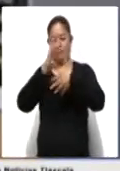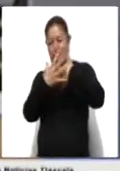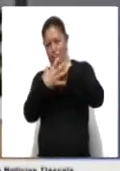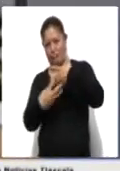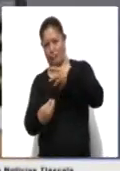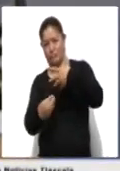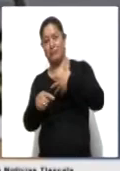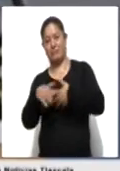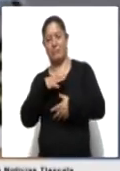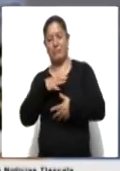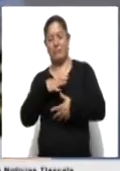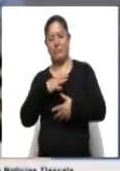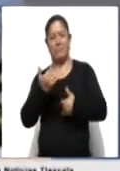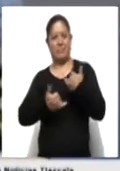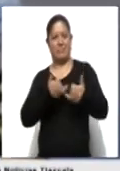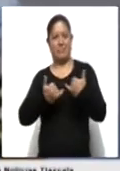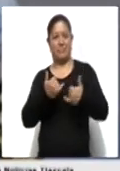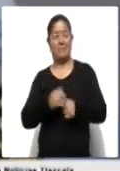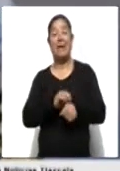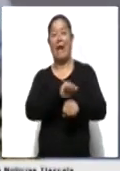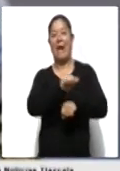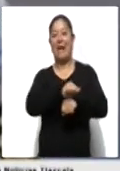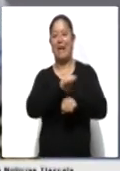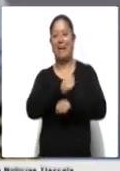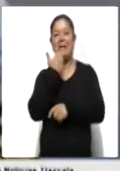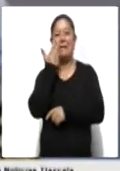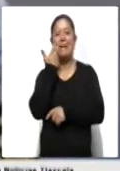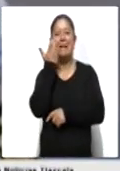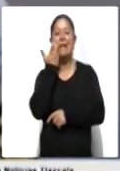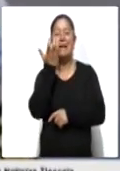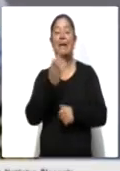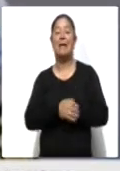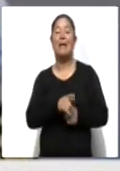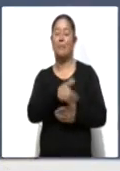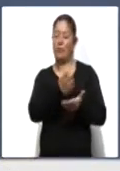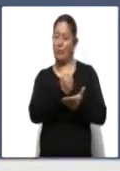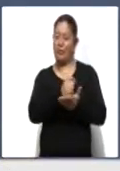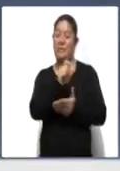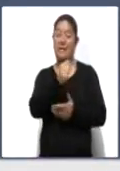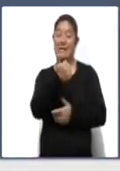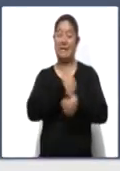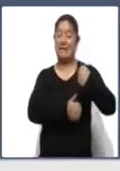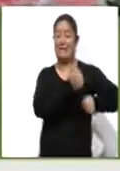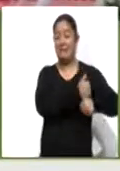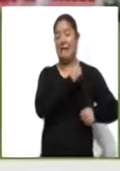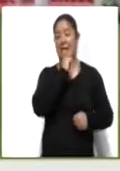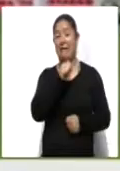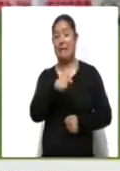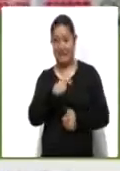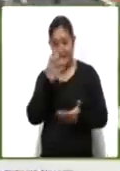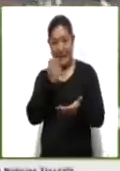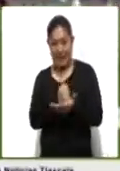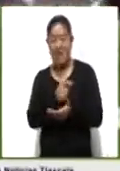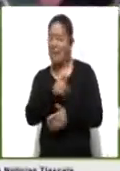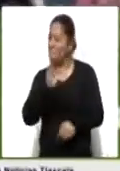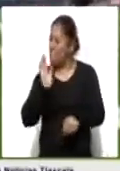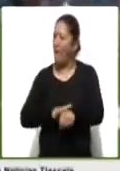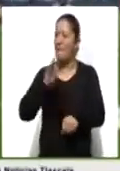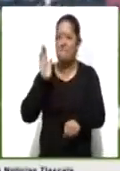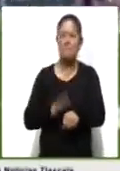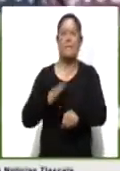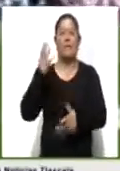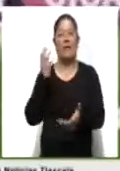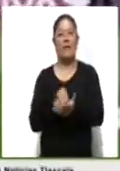Argentina quiere sacar la espina de no levantar trofeos hace 26 años y de lograrlo igualaría a Uruguay como los máximos ganadores. Por su parte,